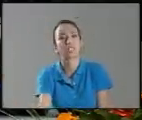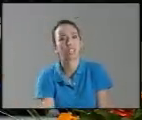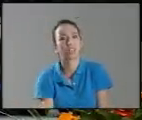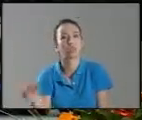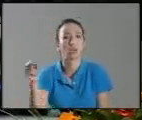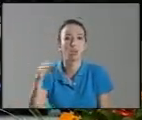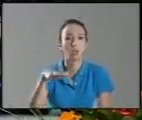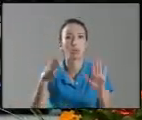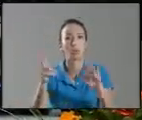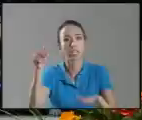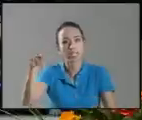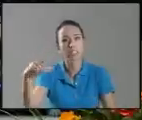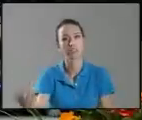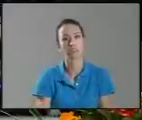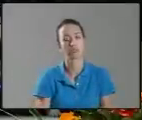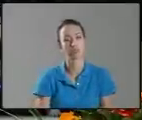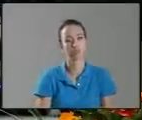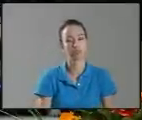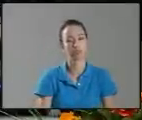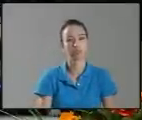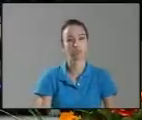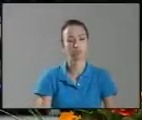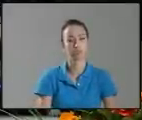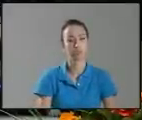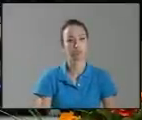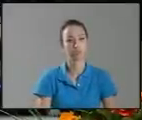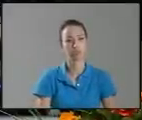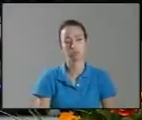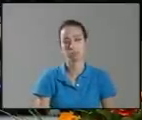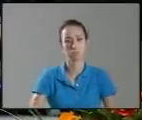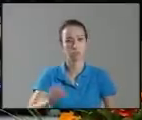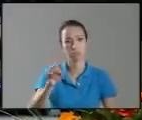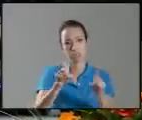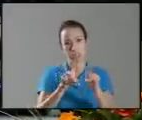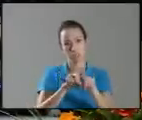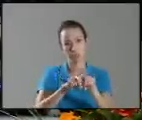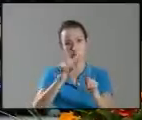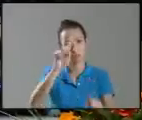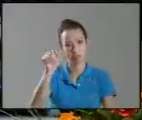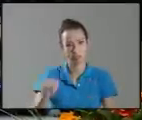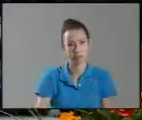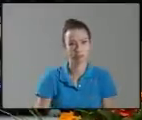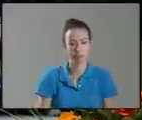guatemalteco murió como marín en Afganistán, digo, ¿y por qué no pudo morir como cuque acá?